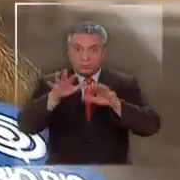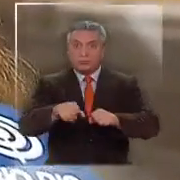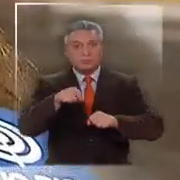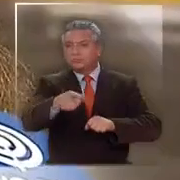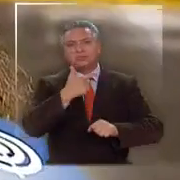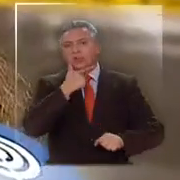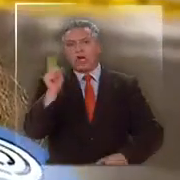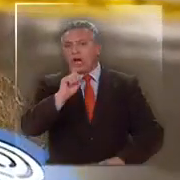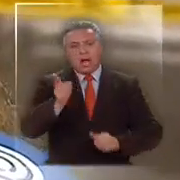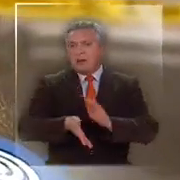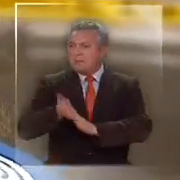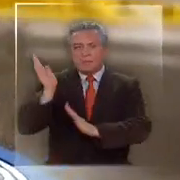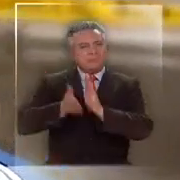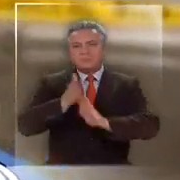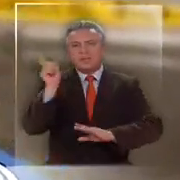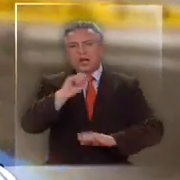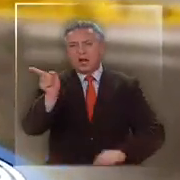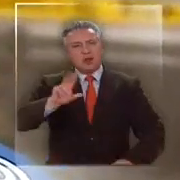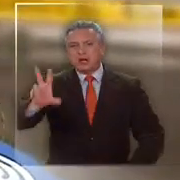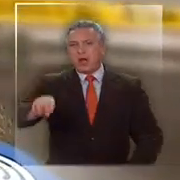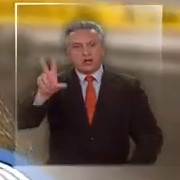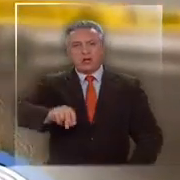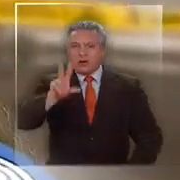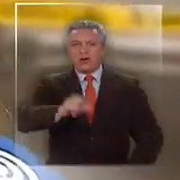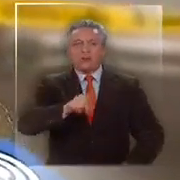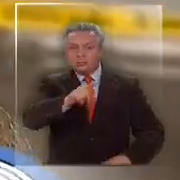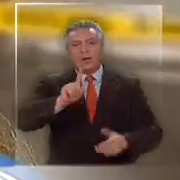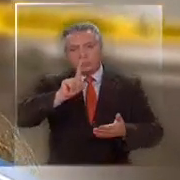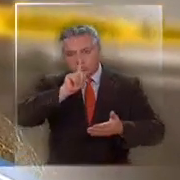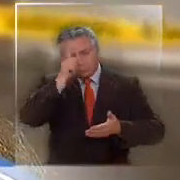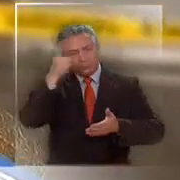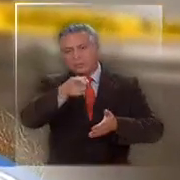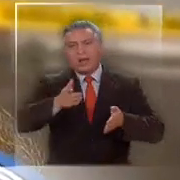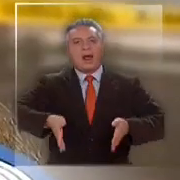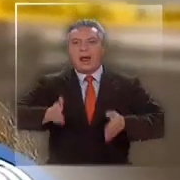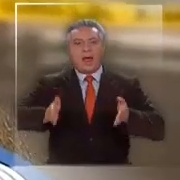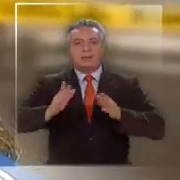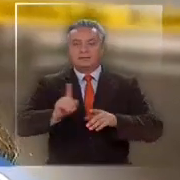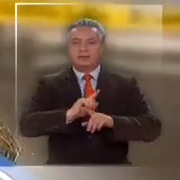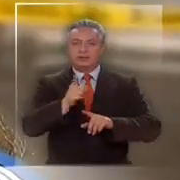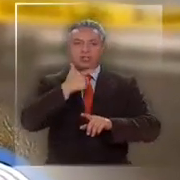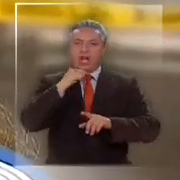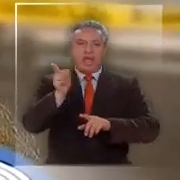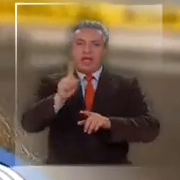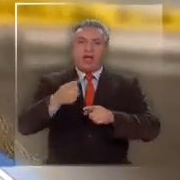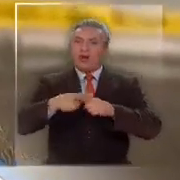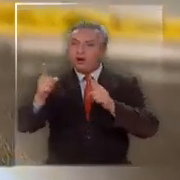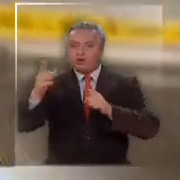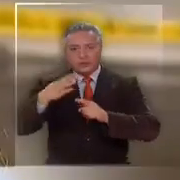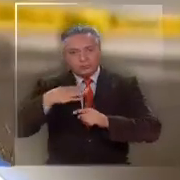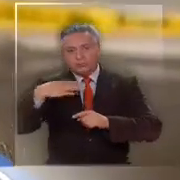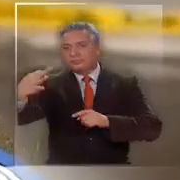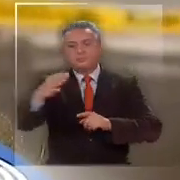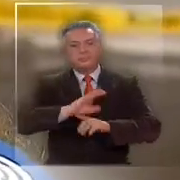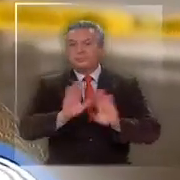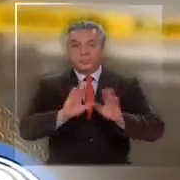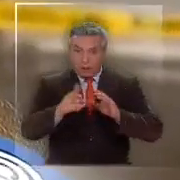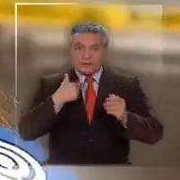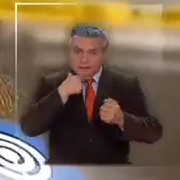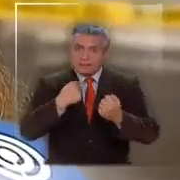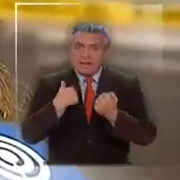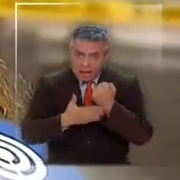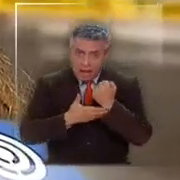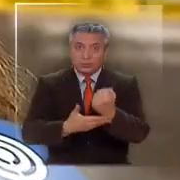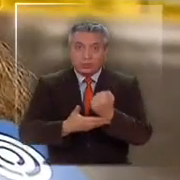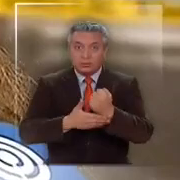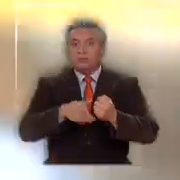nunca quiso ir a ninguna parte. En realidad como que estaba acostumbrado a estar en la calle, no quería irse a ningún lado, pero se le quiso brindar ayuda